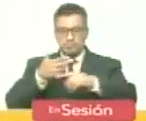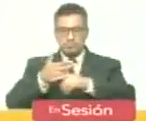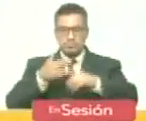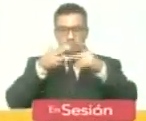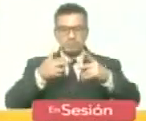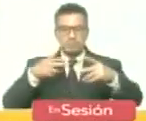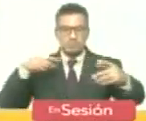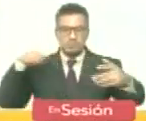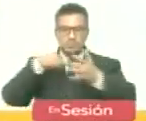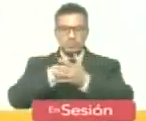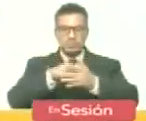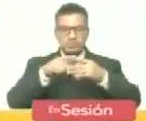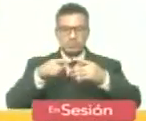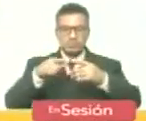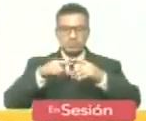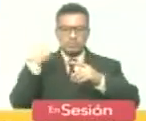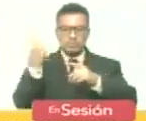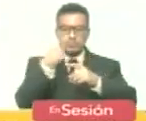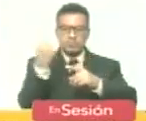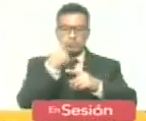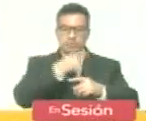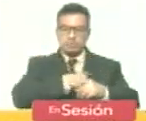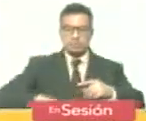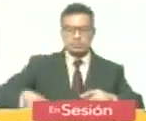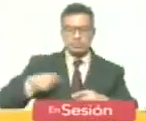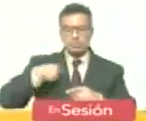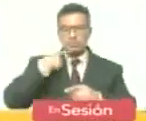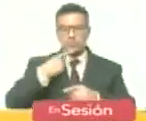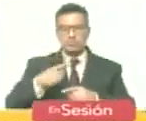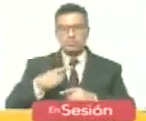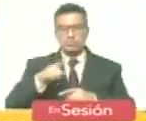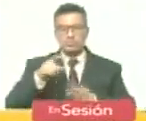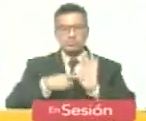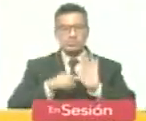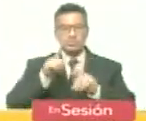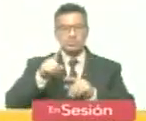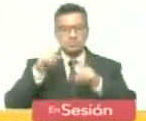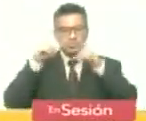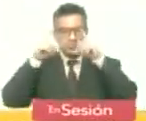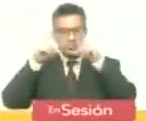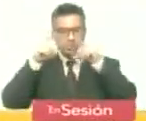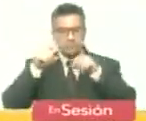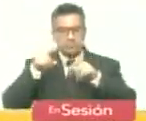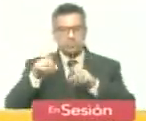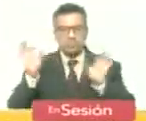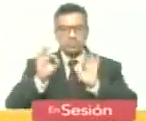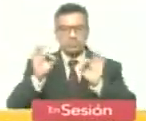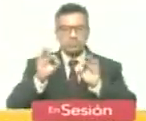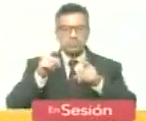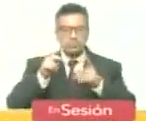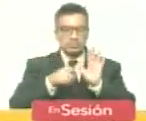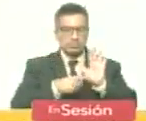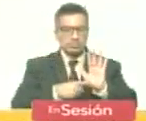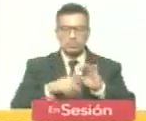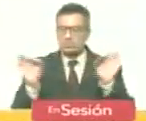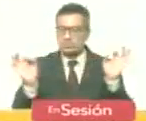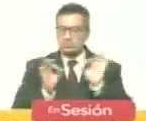unas balas impactaron sobre el helicóptero presidencial. Digo supuestamente porque jamás se mostró una sola fotografía, ni una sola evidencia de eso,